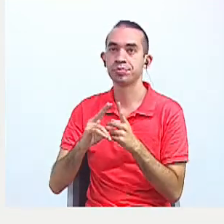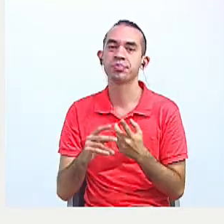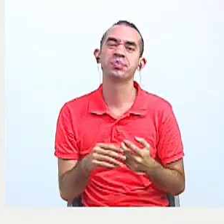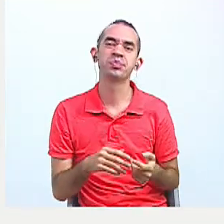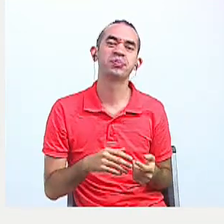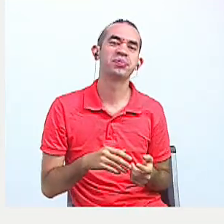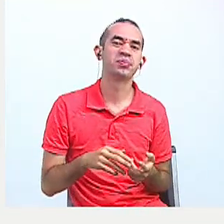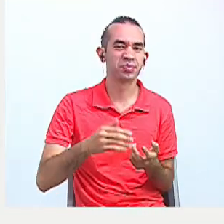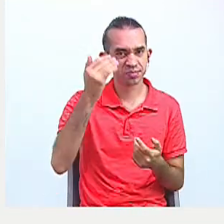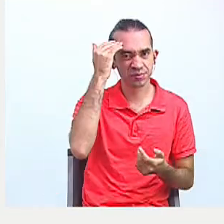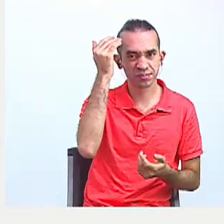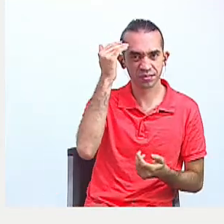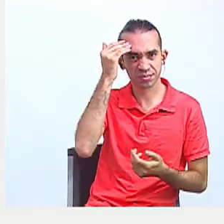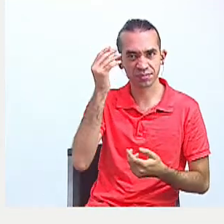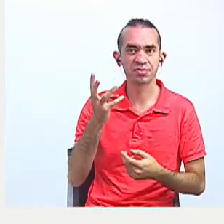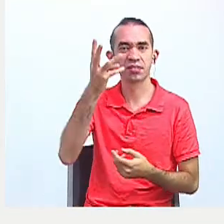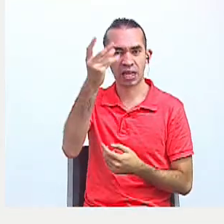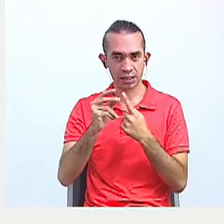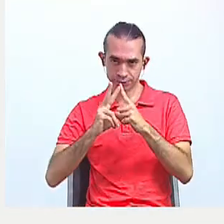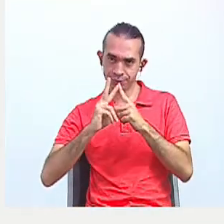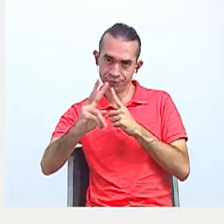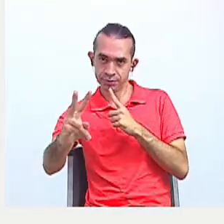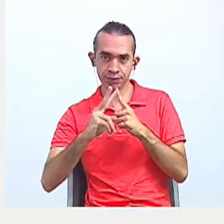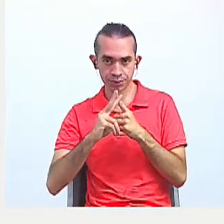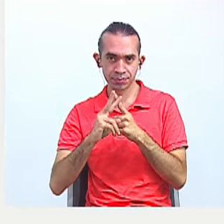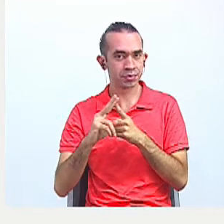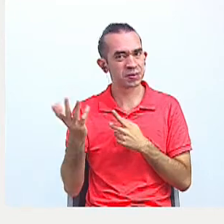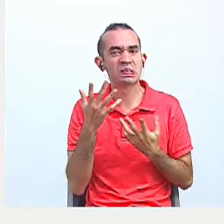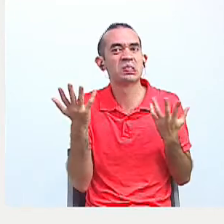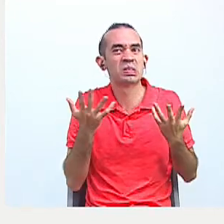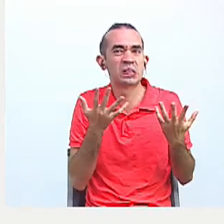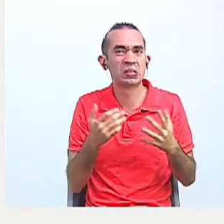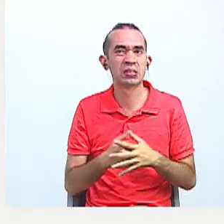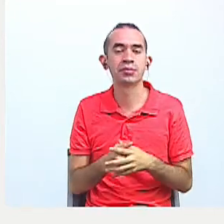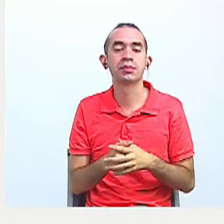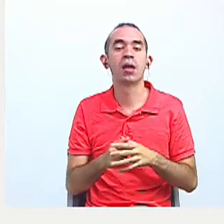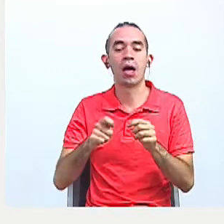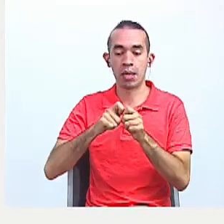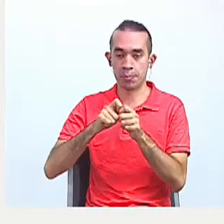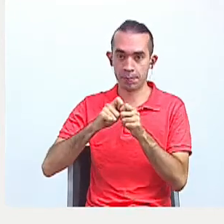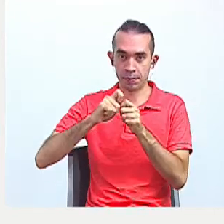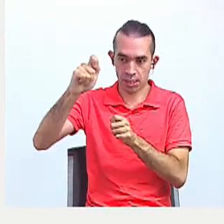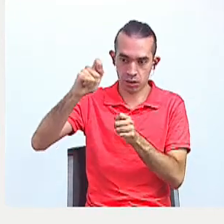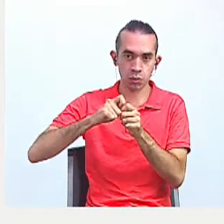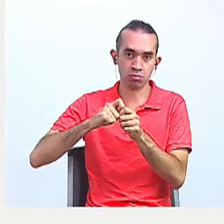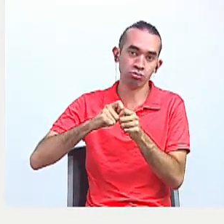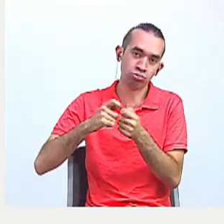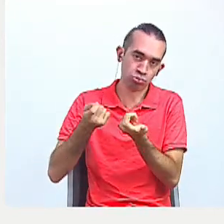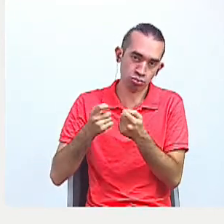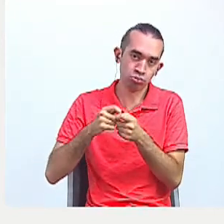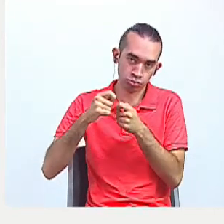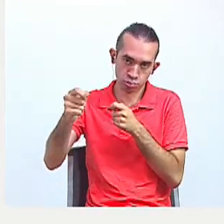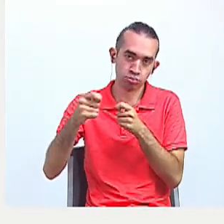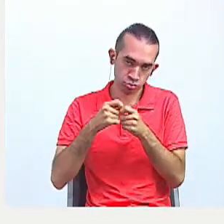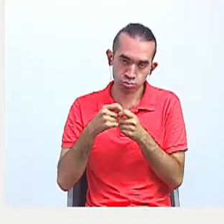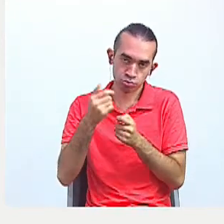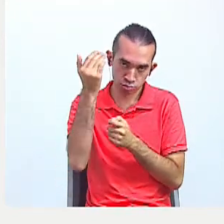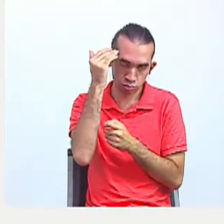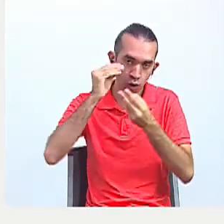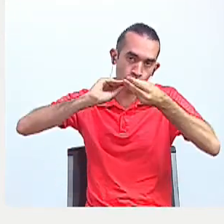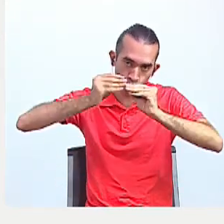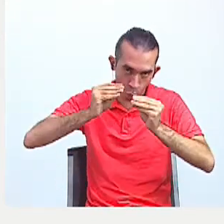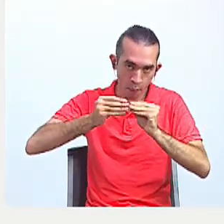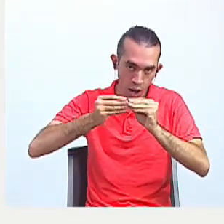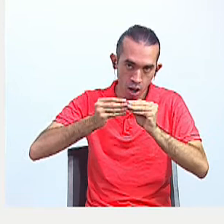les mencioné, la cantidad vectorial se especifica por una magnitud, es decir, vamos a encontrar un